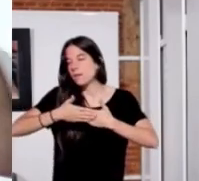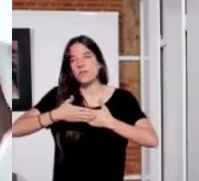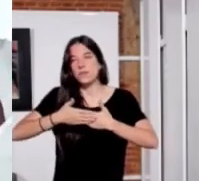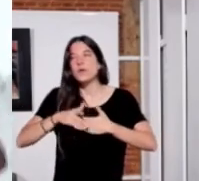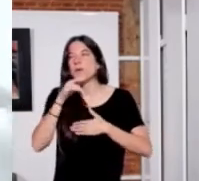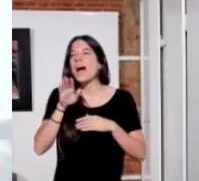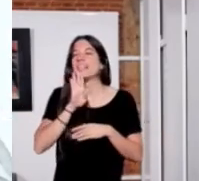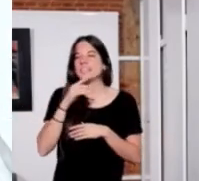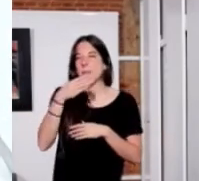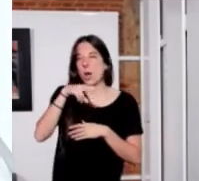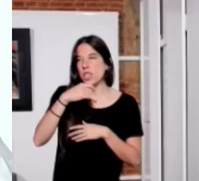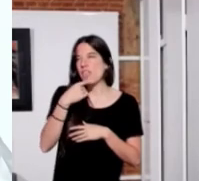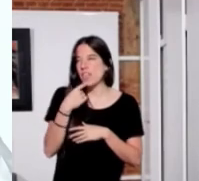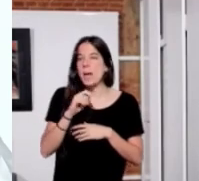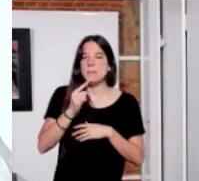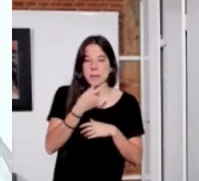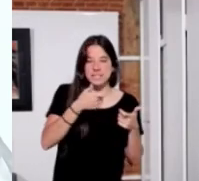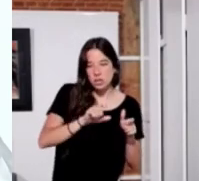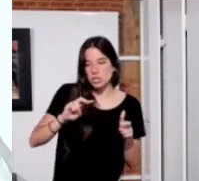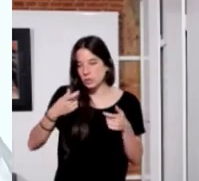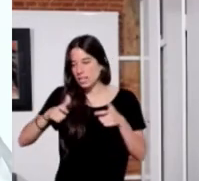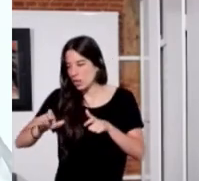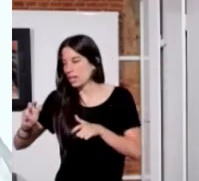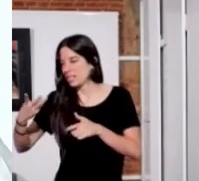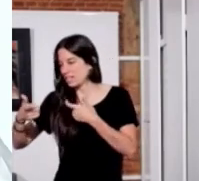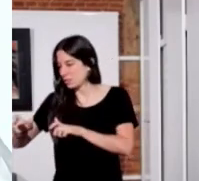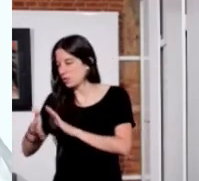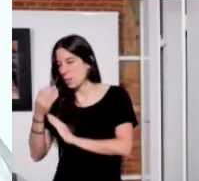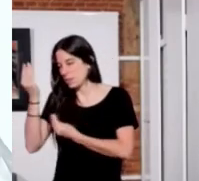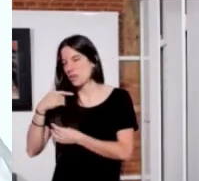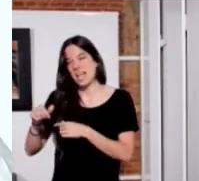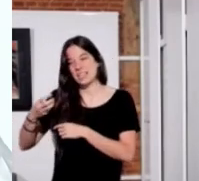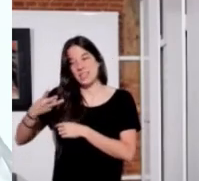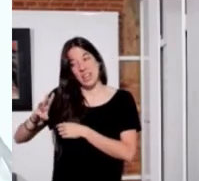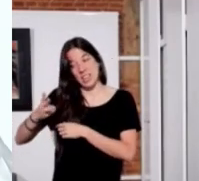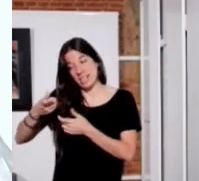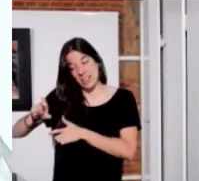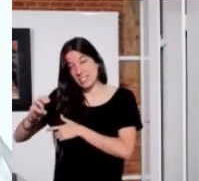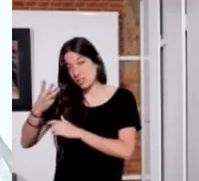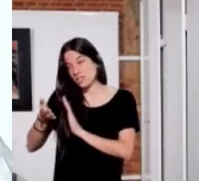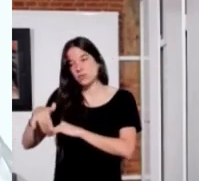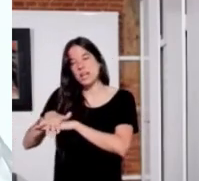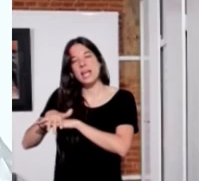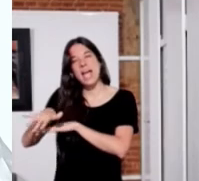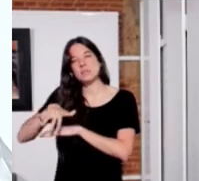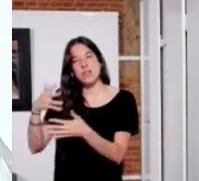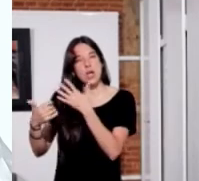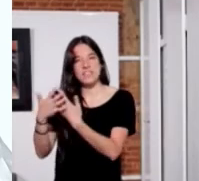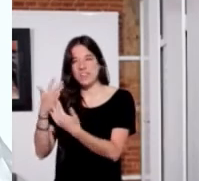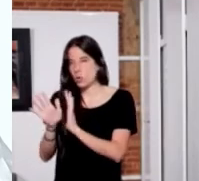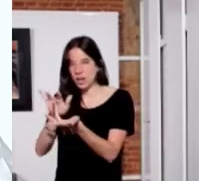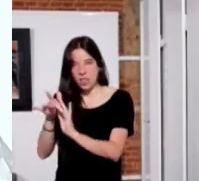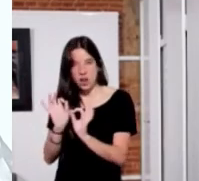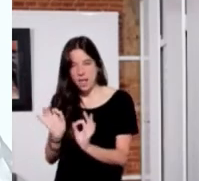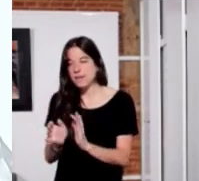sector, segundo sector. Yo creo que el tercer sector ya es un espacio híbrido muy relacional. Una parte del tercer sector tiene que ver